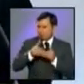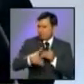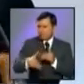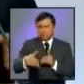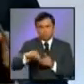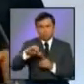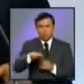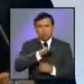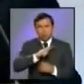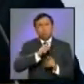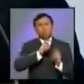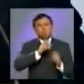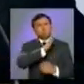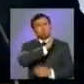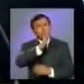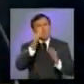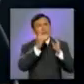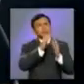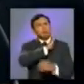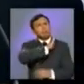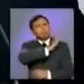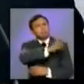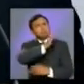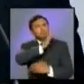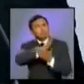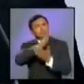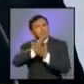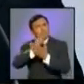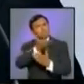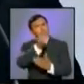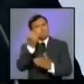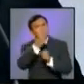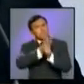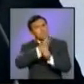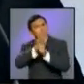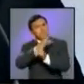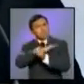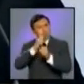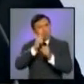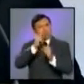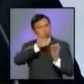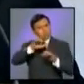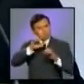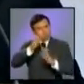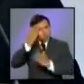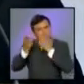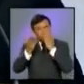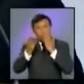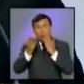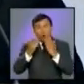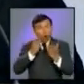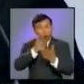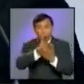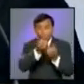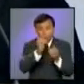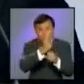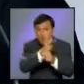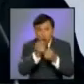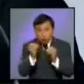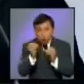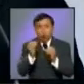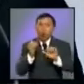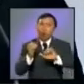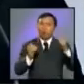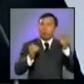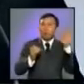brutal sin embargo Me parece que este dato que ella dio sobre el Distrito Federal pues no no puede